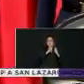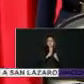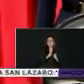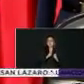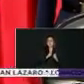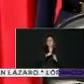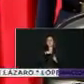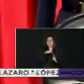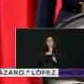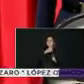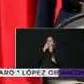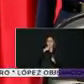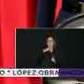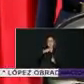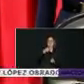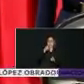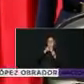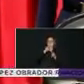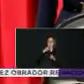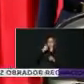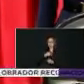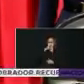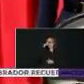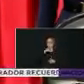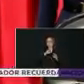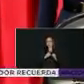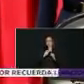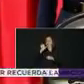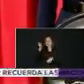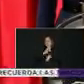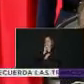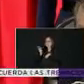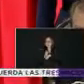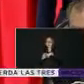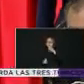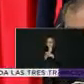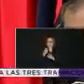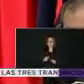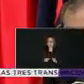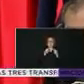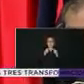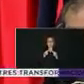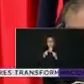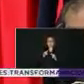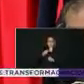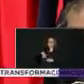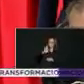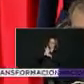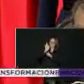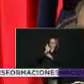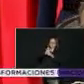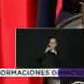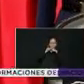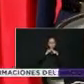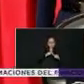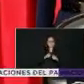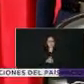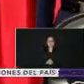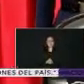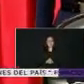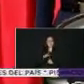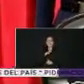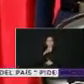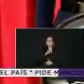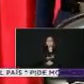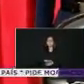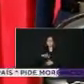inversiones de accionistas nacionales y extranjeros estarán seguras y se crearán